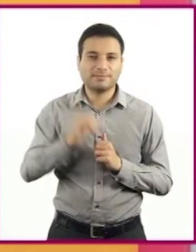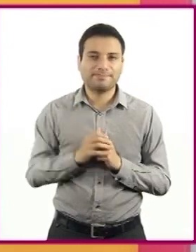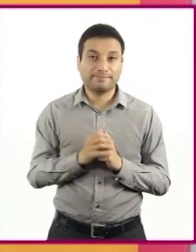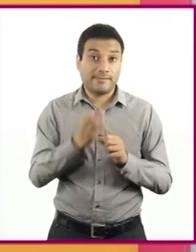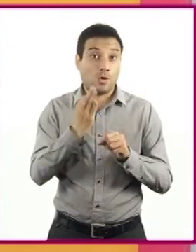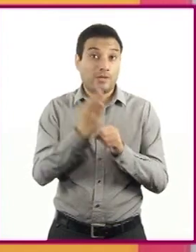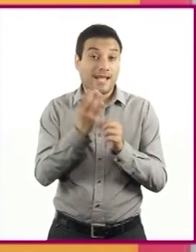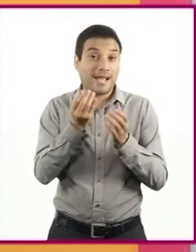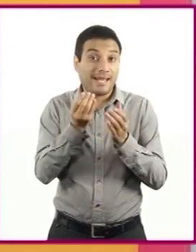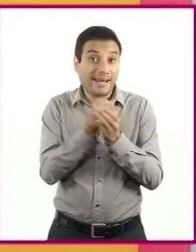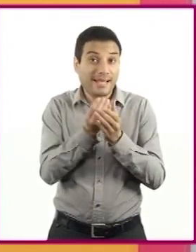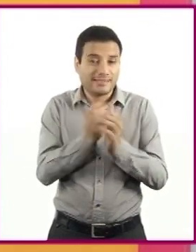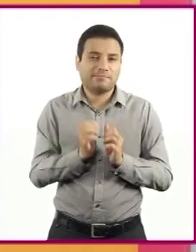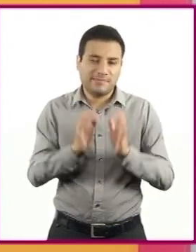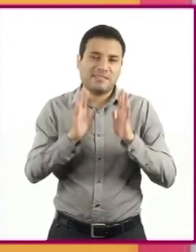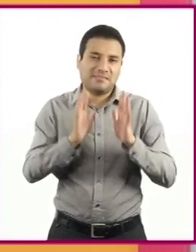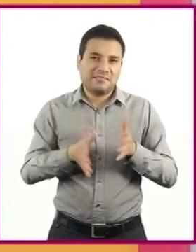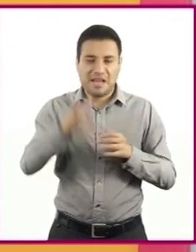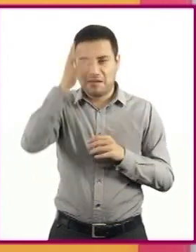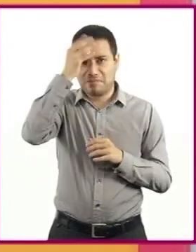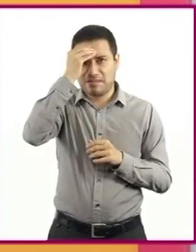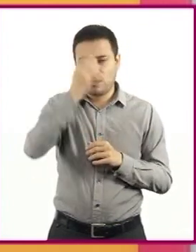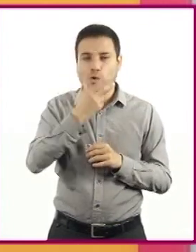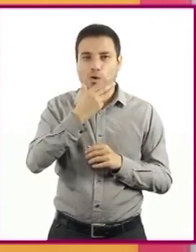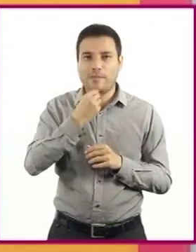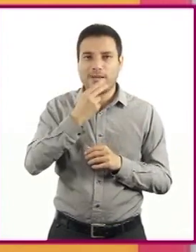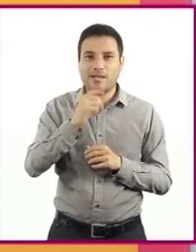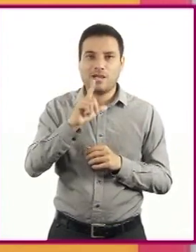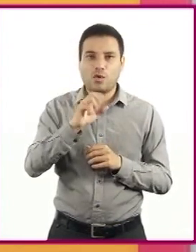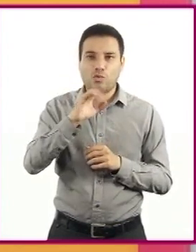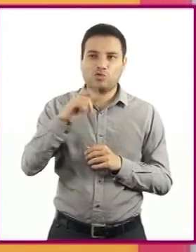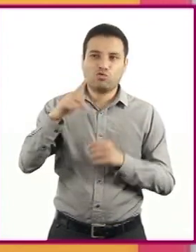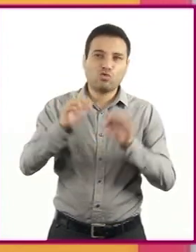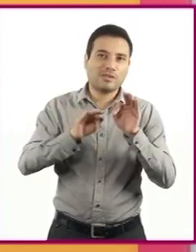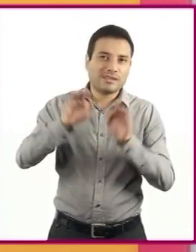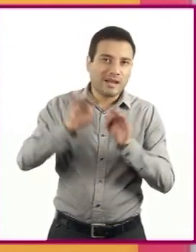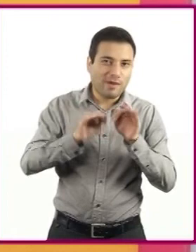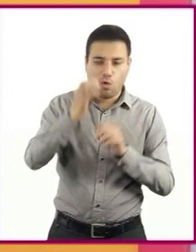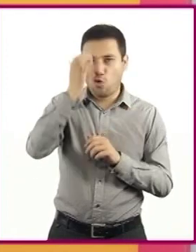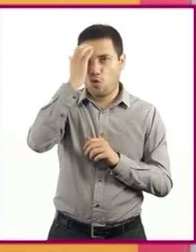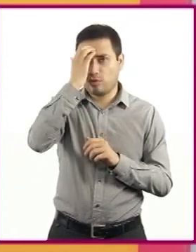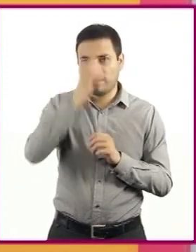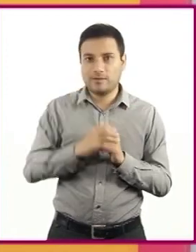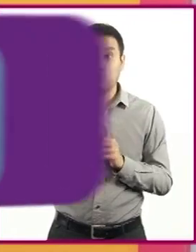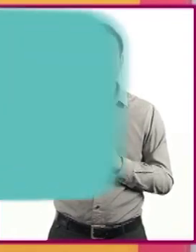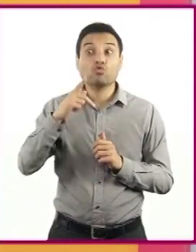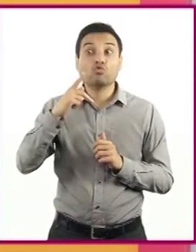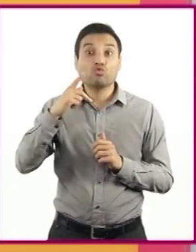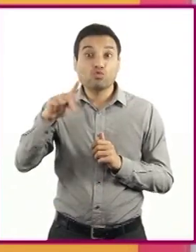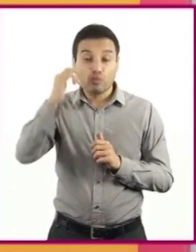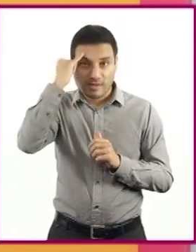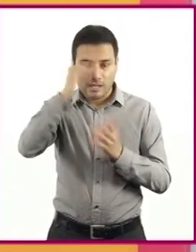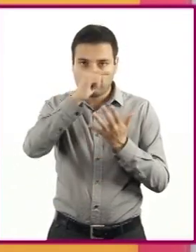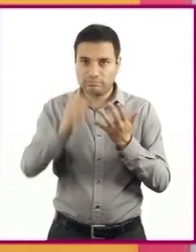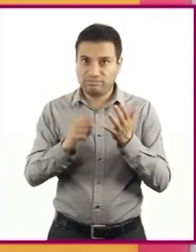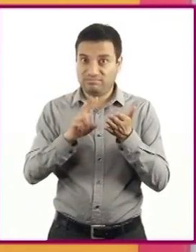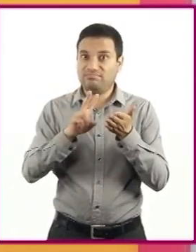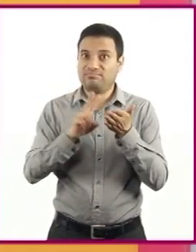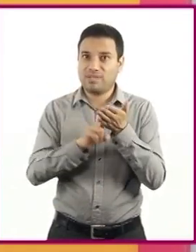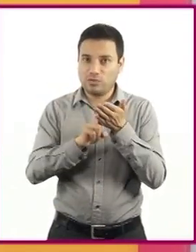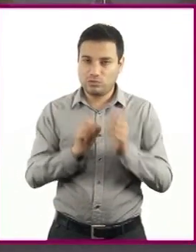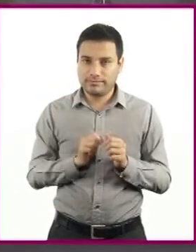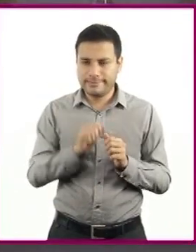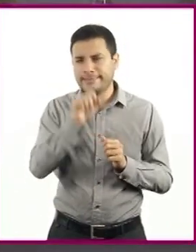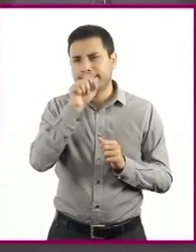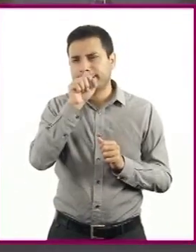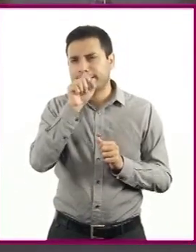sesión aprendimos sobre los trabajos de Lewis y nos encontramos que lo planteado por él tiene alcances, pero también tiene